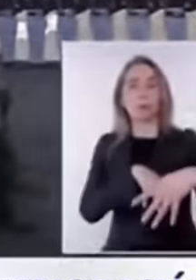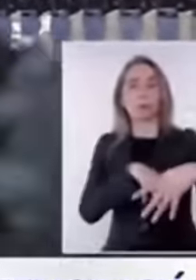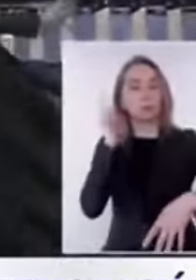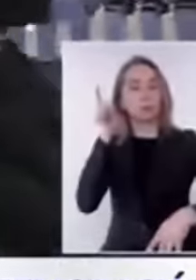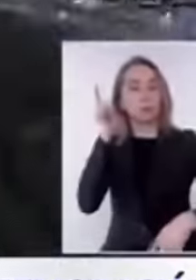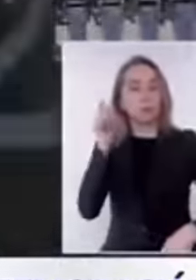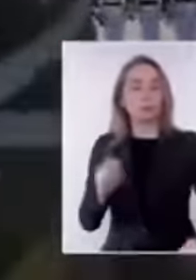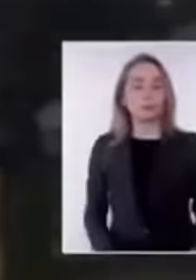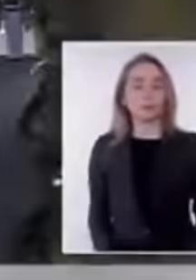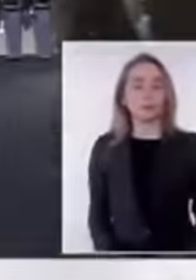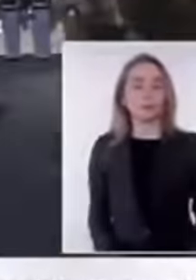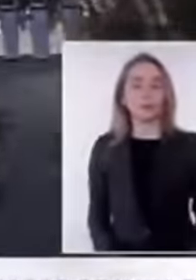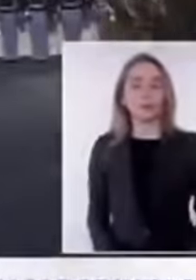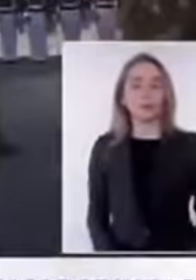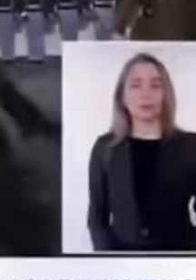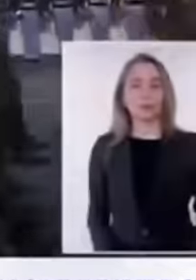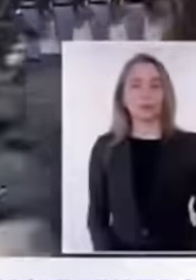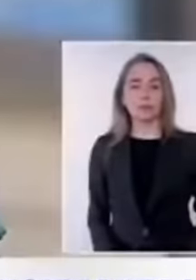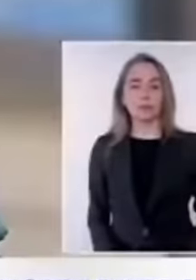Ahí va, ahora sí.